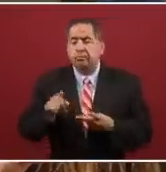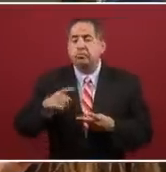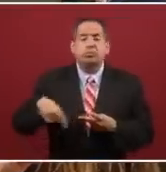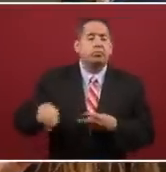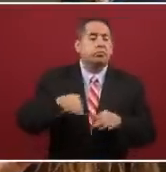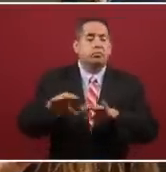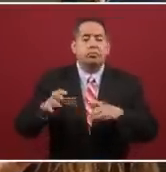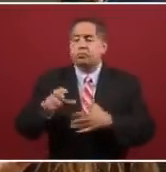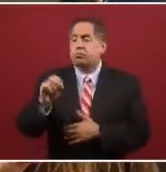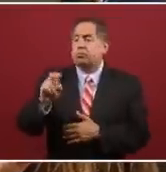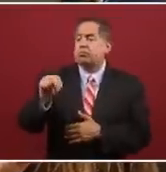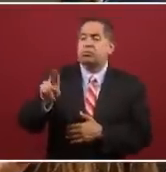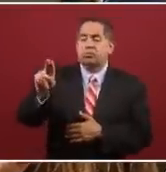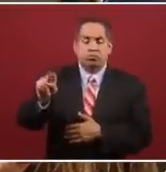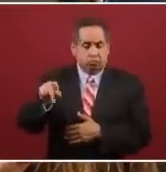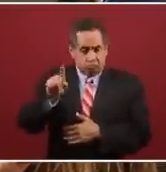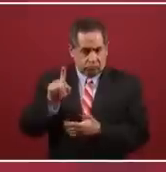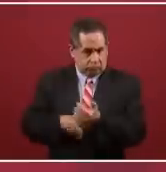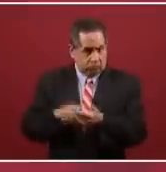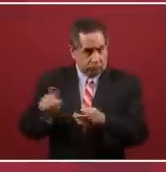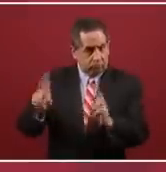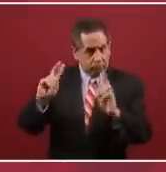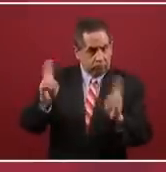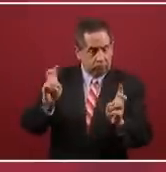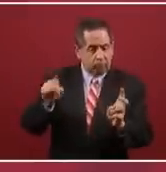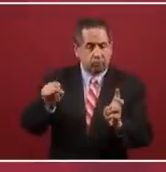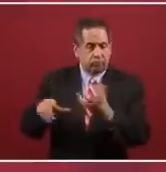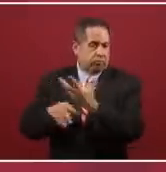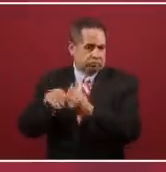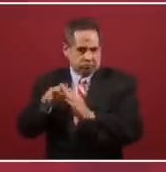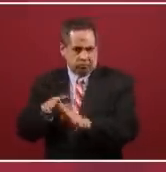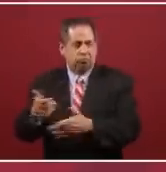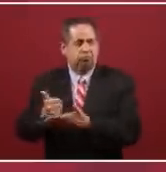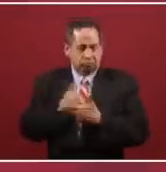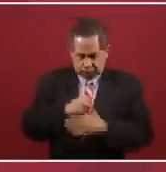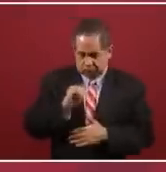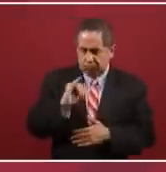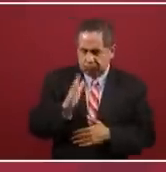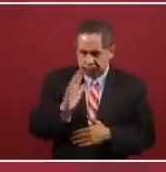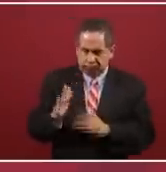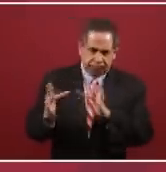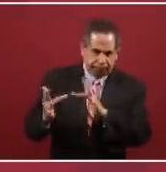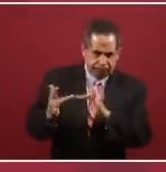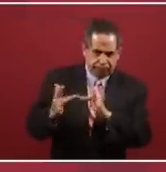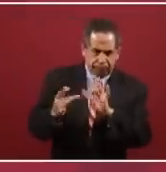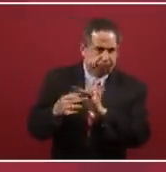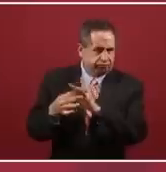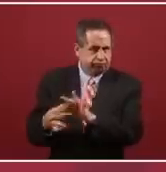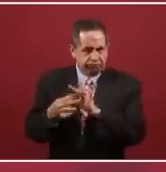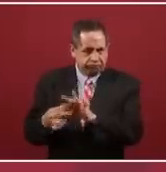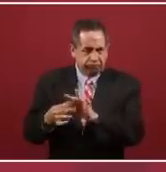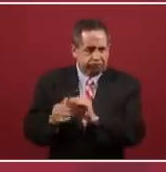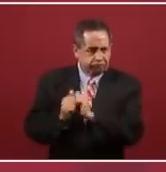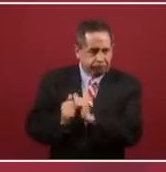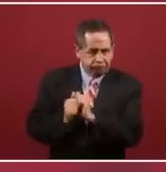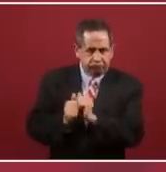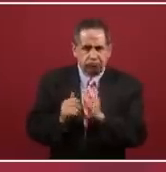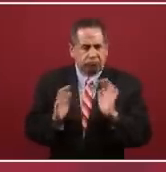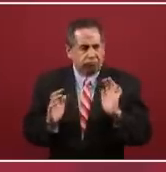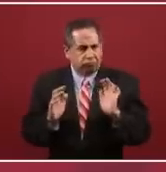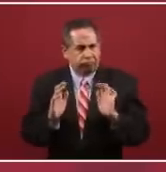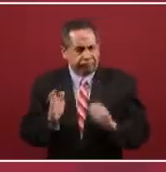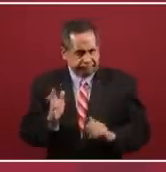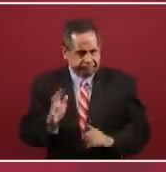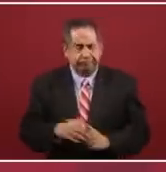la ONU el tema migratorio. Estamos trabajando de manera coordinada.